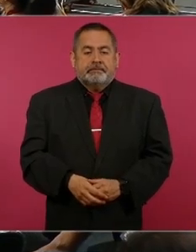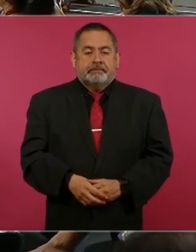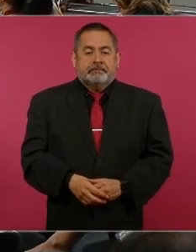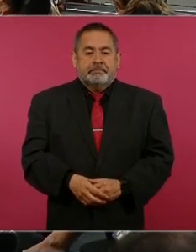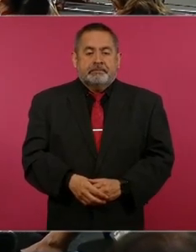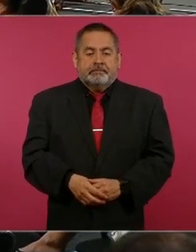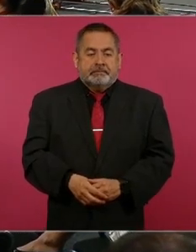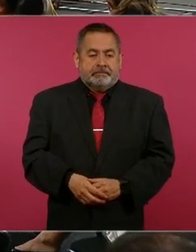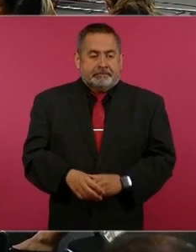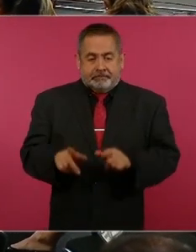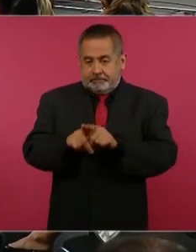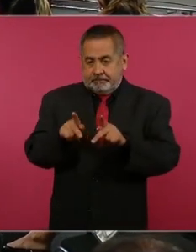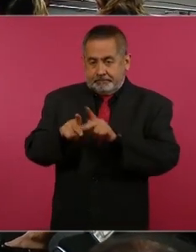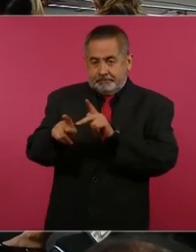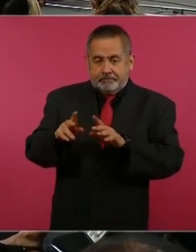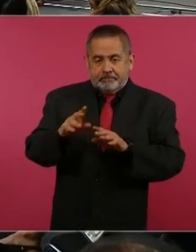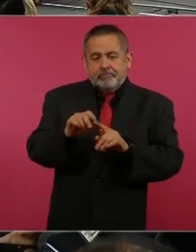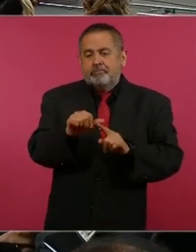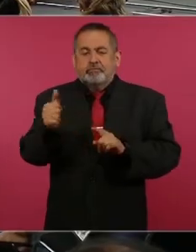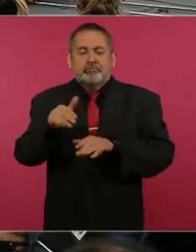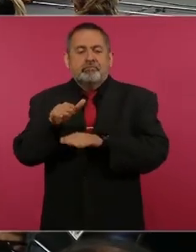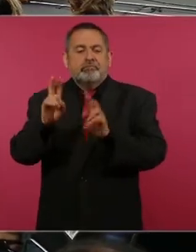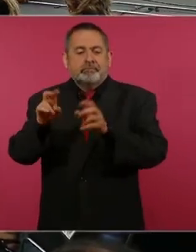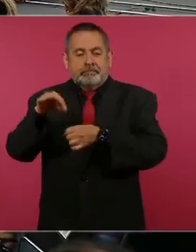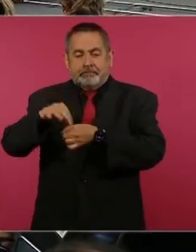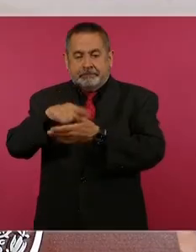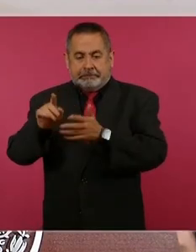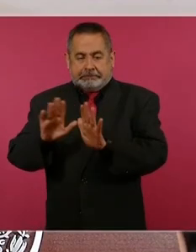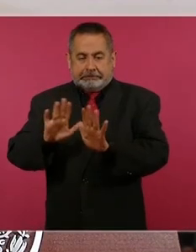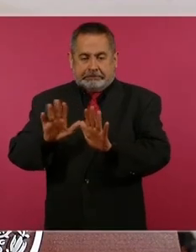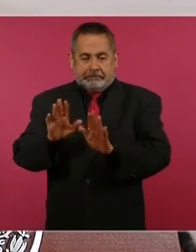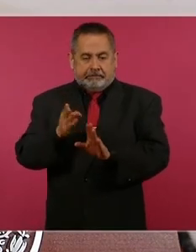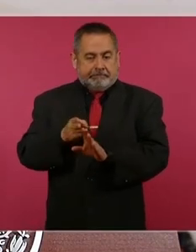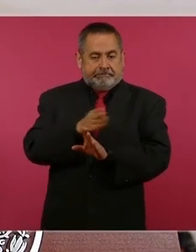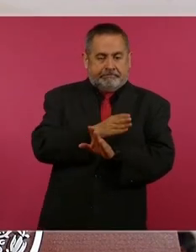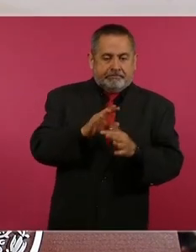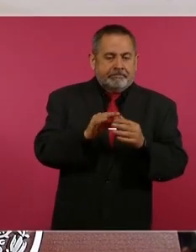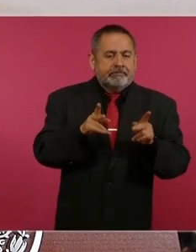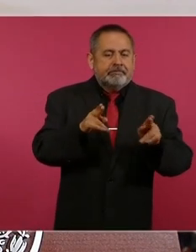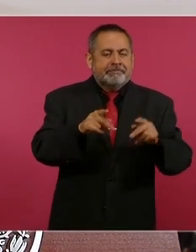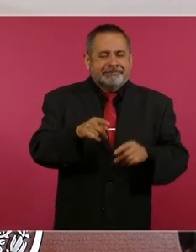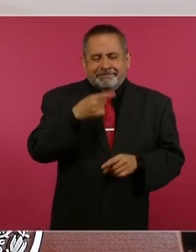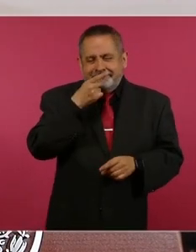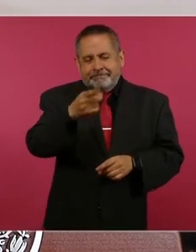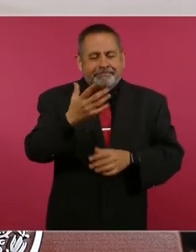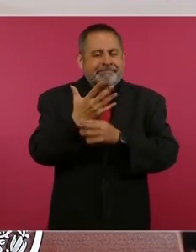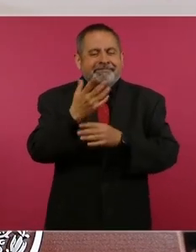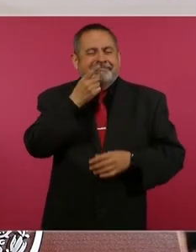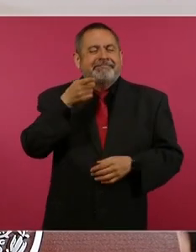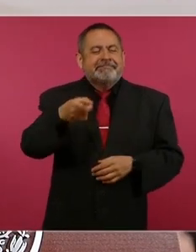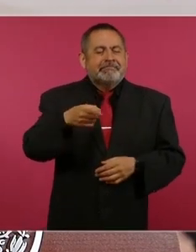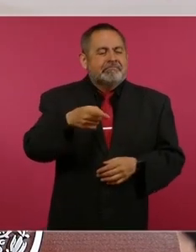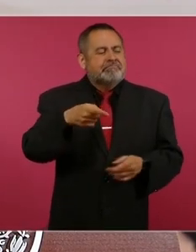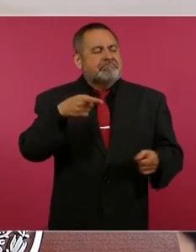Nada más la parte esa, porque tiene otra cuestión electoral que eso no nos metemos. Pero nada más es donde